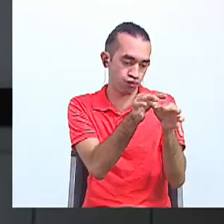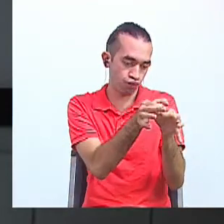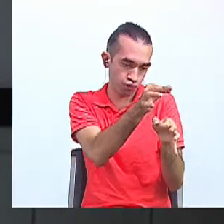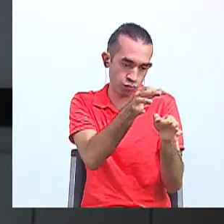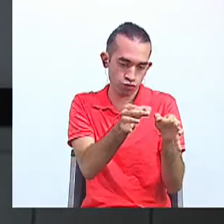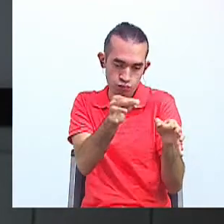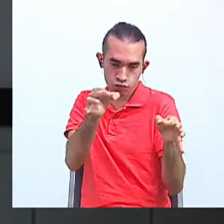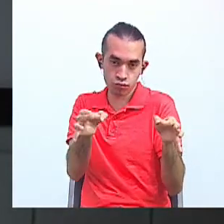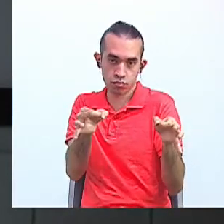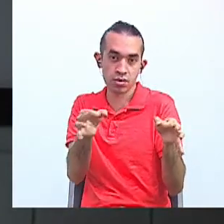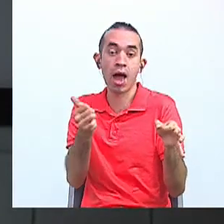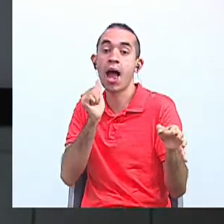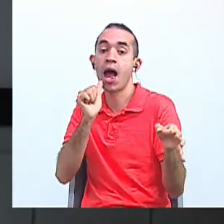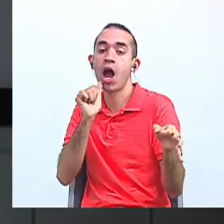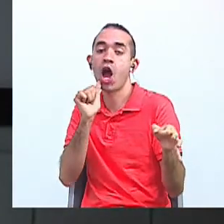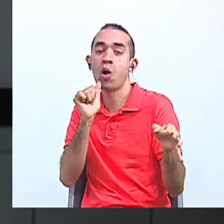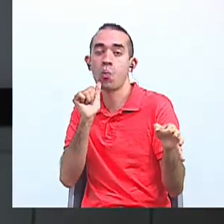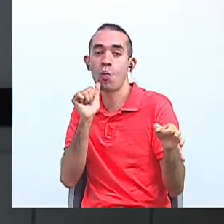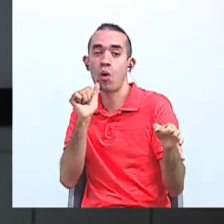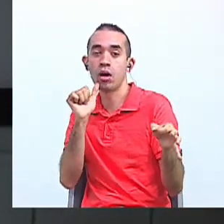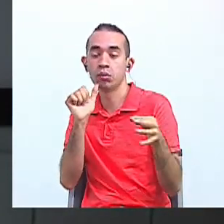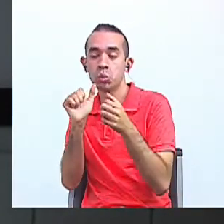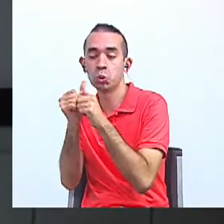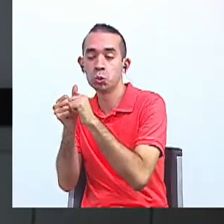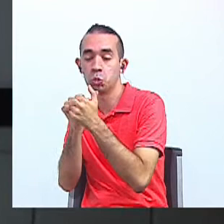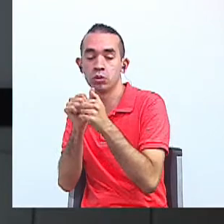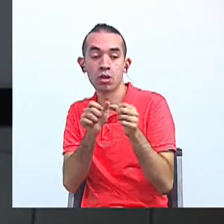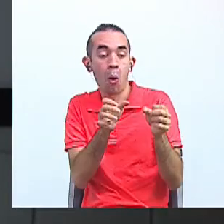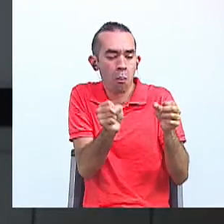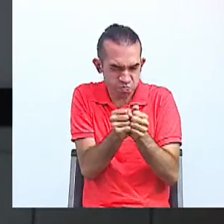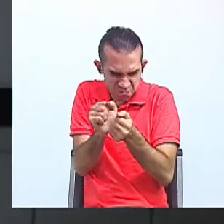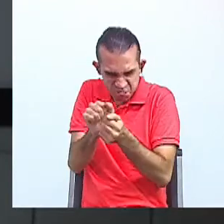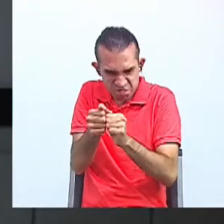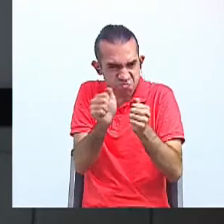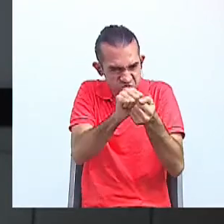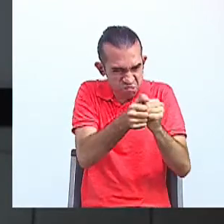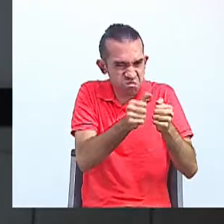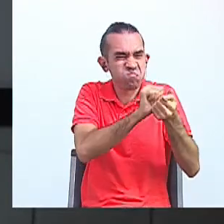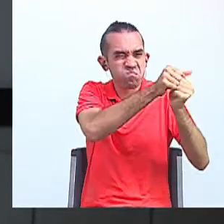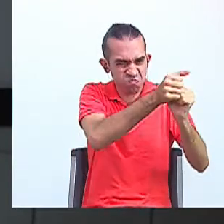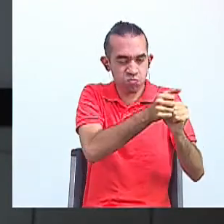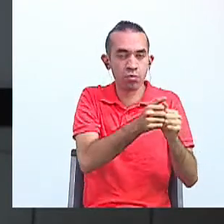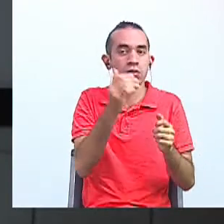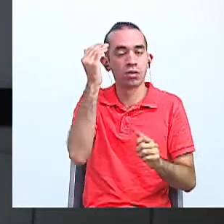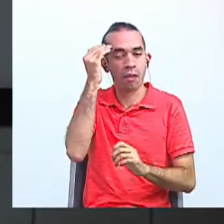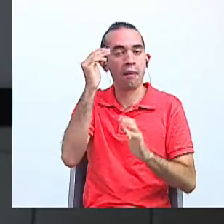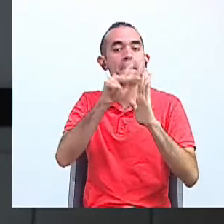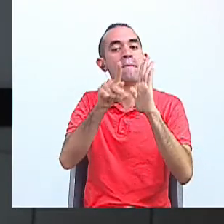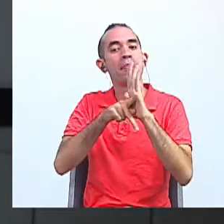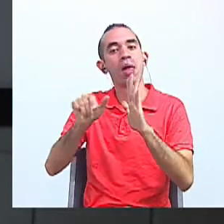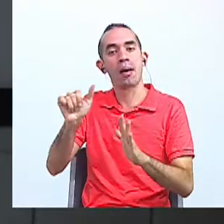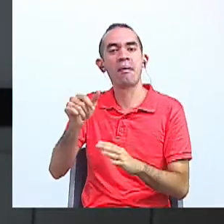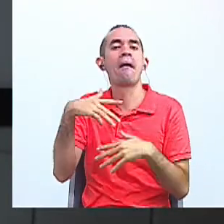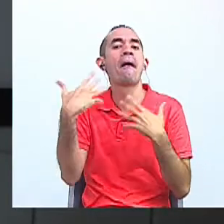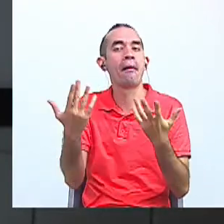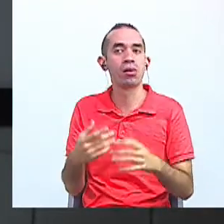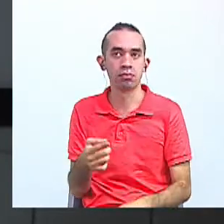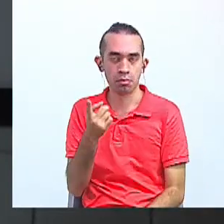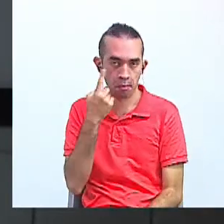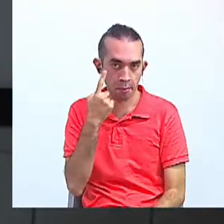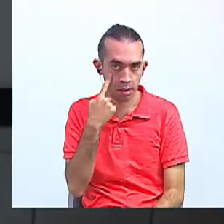son más densos que el agua. Recordemos que el principio de Arquímedes nos dice que cuando un objeto